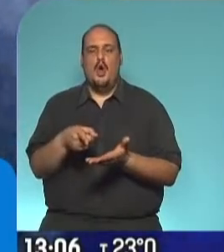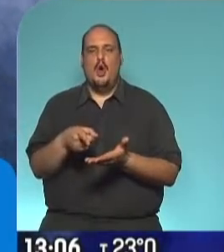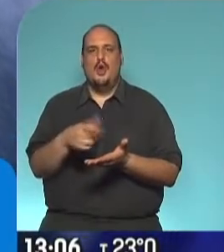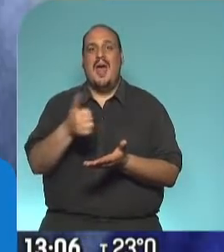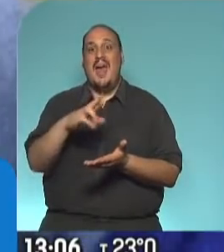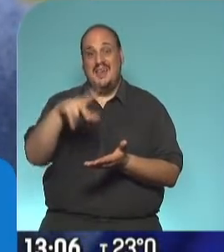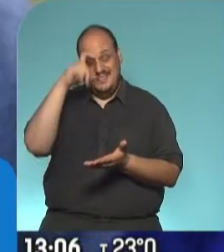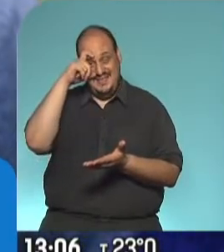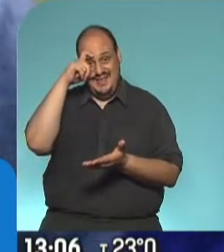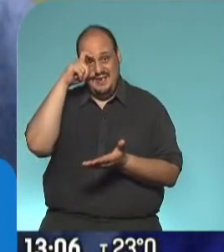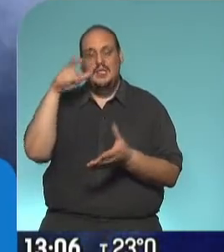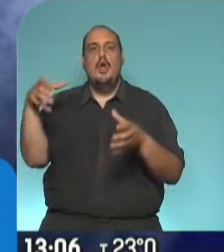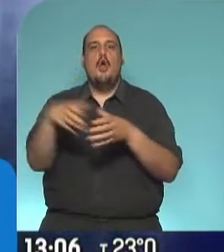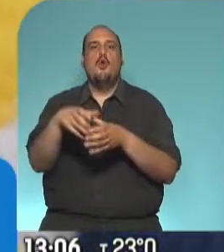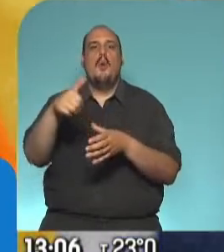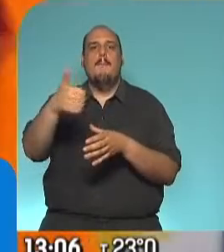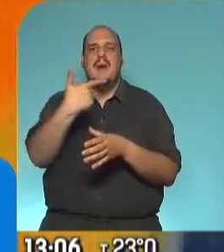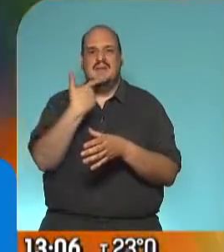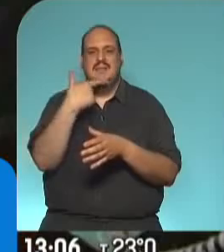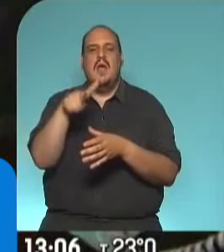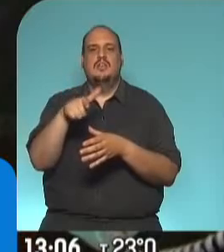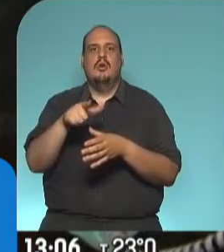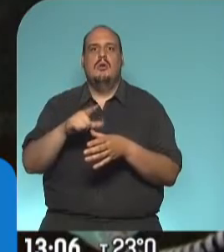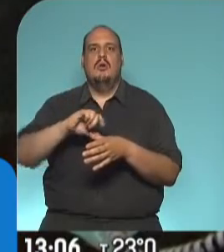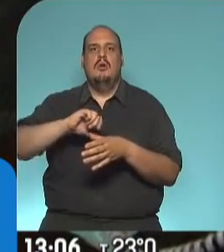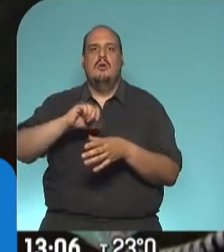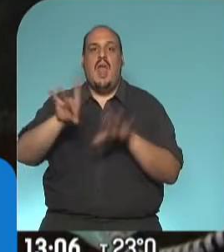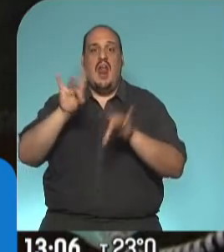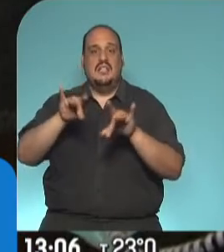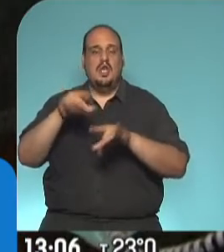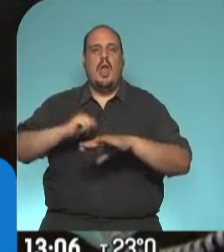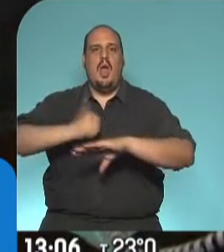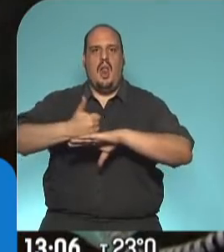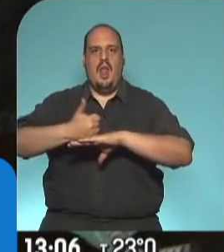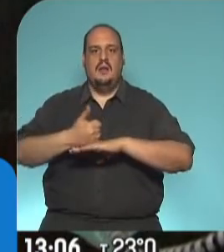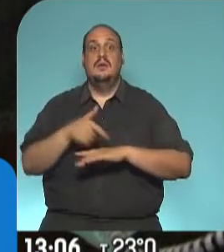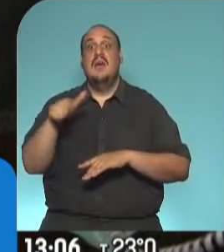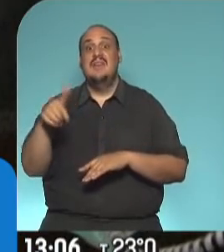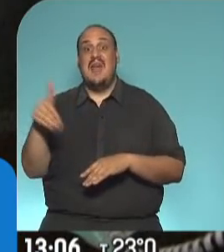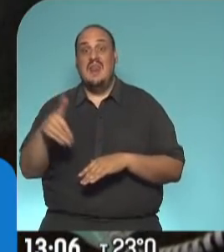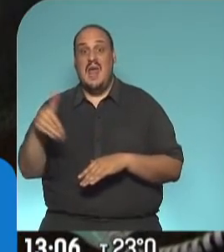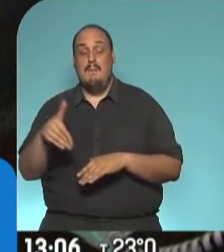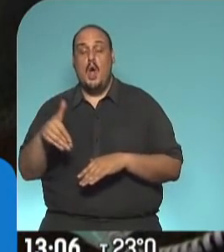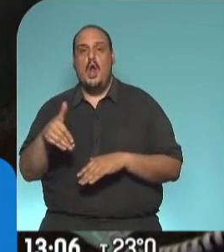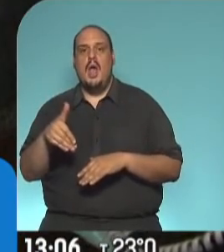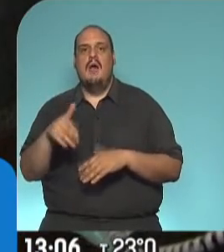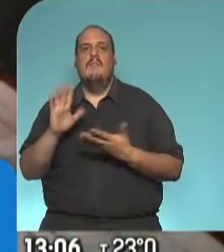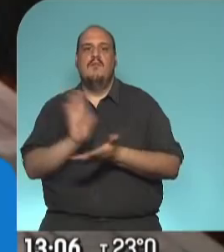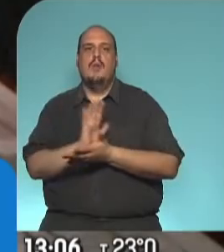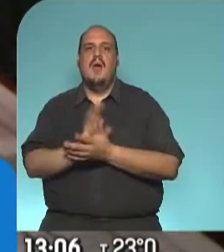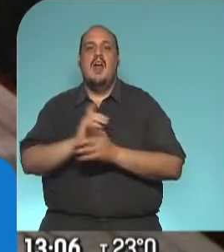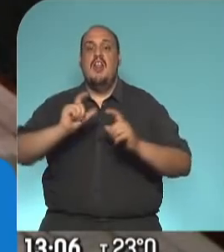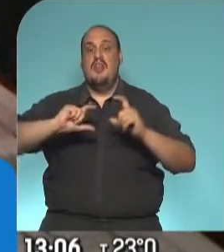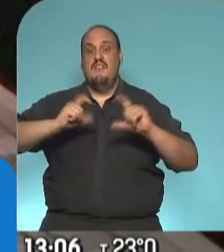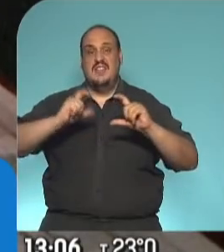Luis Arce, el candidato del MAS, para ganar las elecciones. Es decir, esa demora puede ser que se pase de un lugar donde no esté con un 10% de